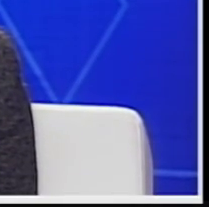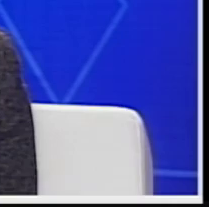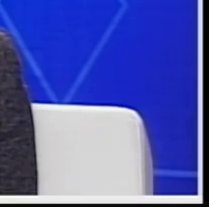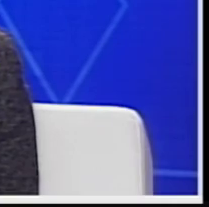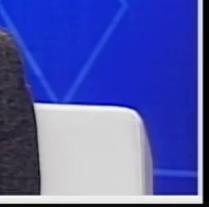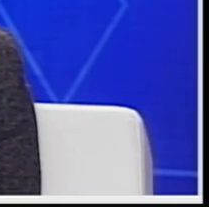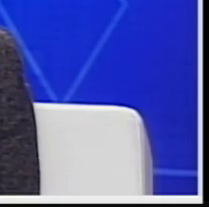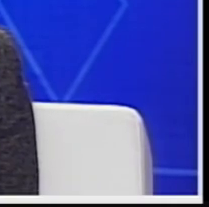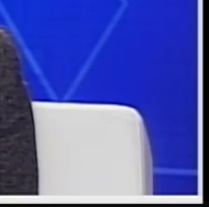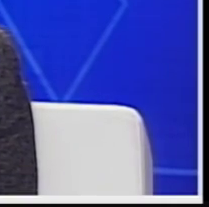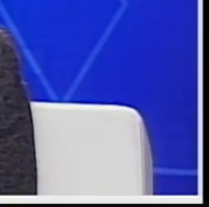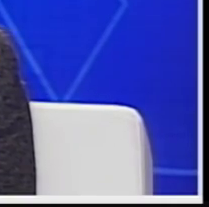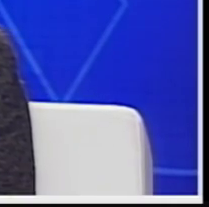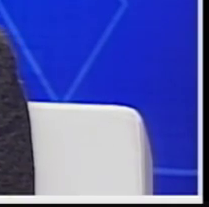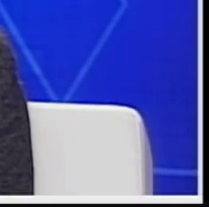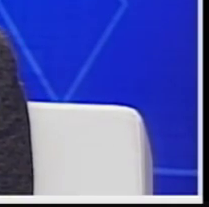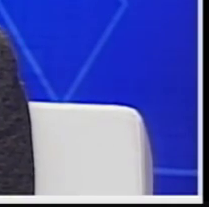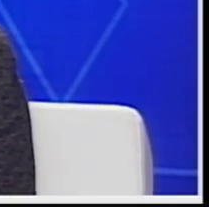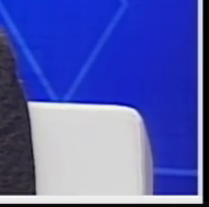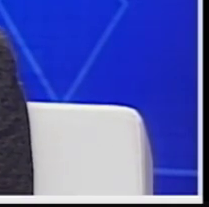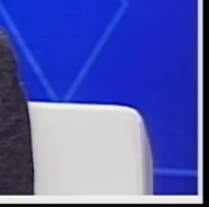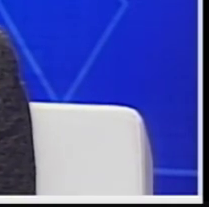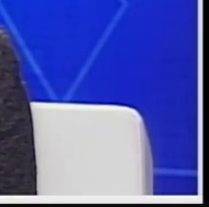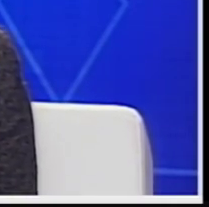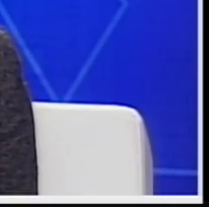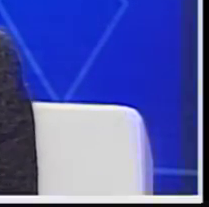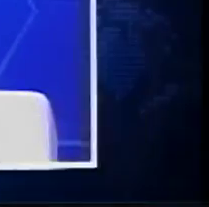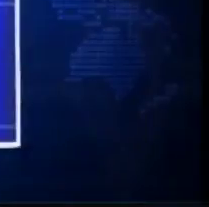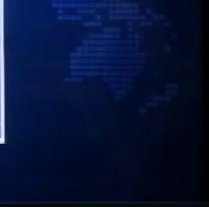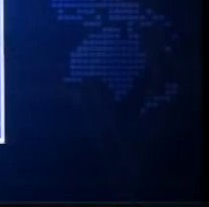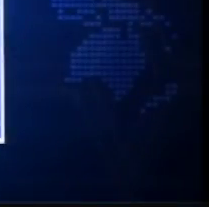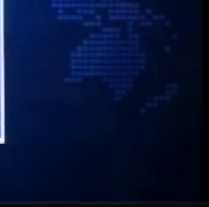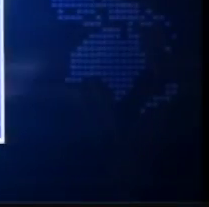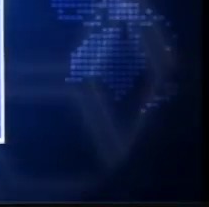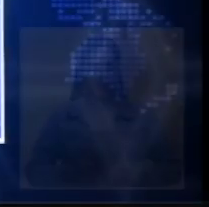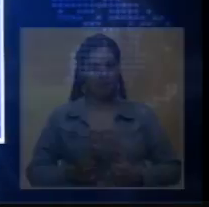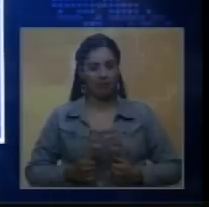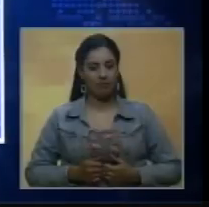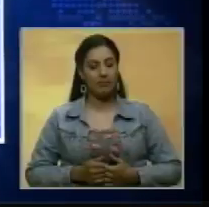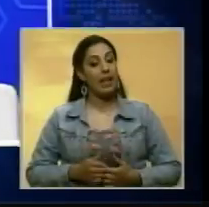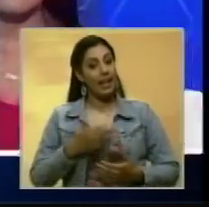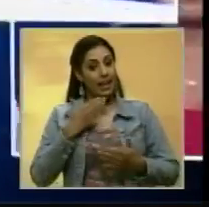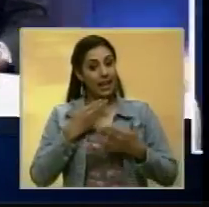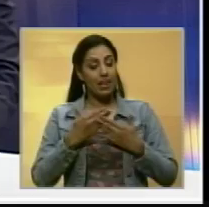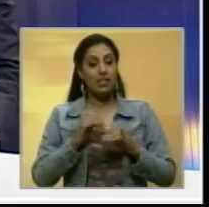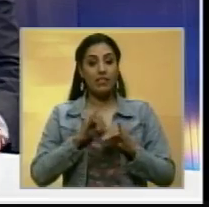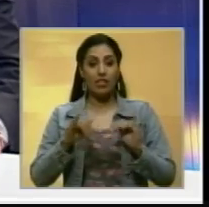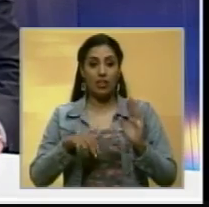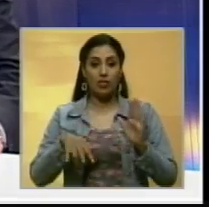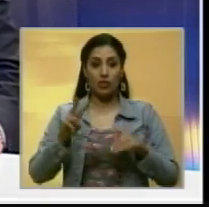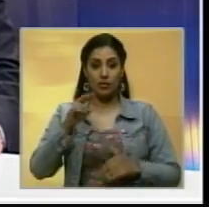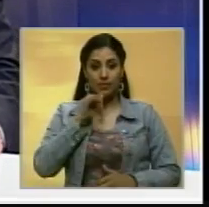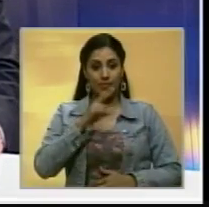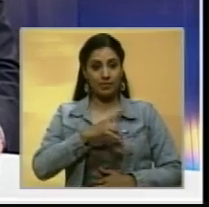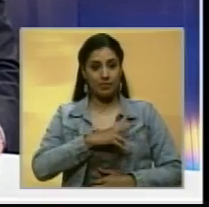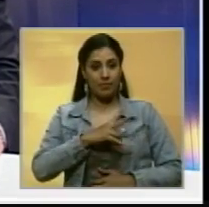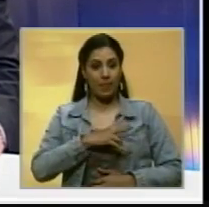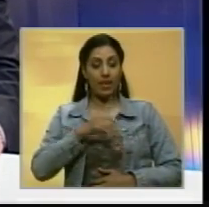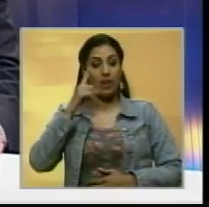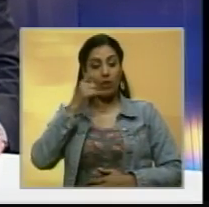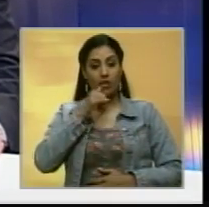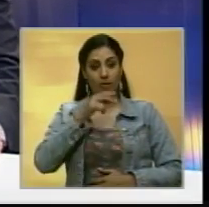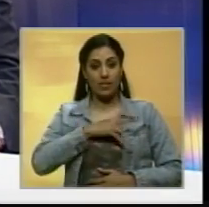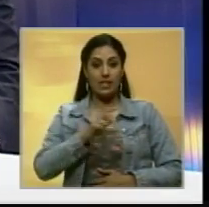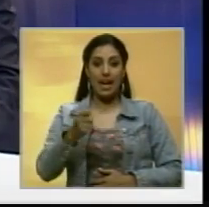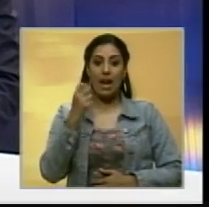profesor titular invitado de la Universidad de Oxford. Gracias por estar allí. Muchísimas gracias también a ti, Lirio. Amigos, y hasta aquí la presente emisión.